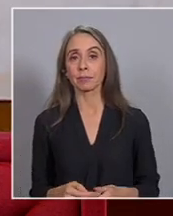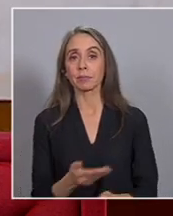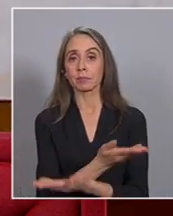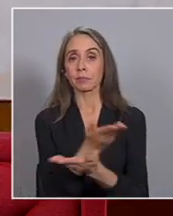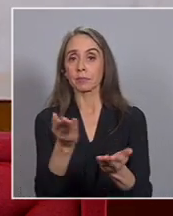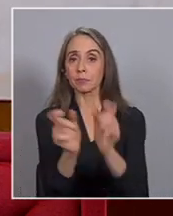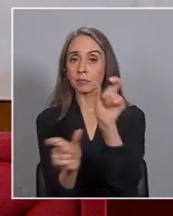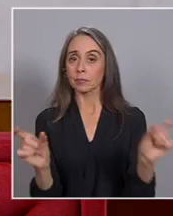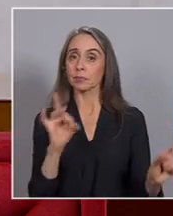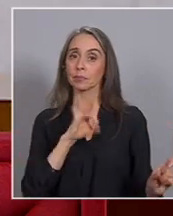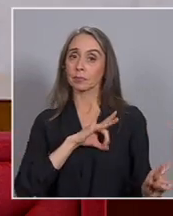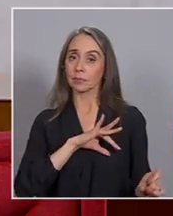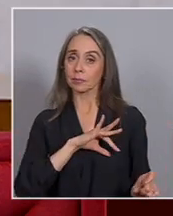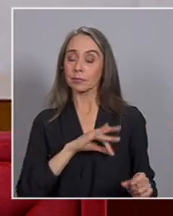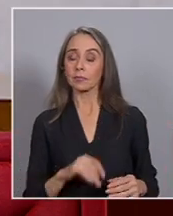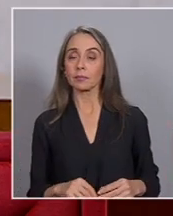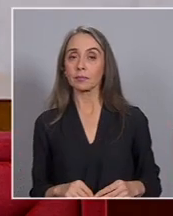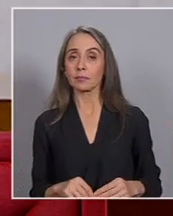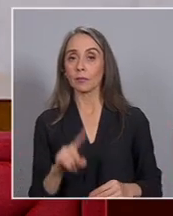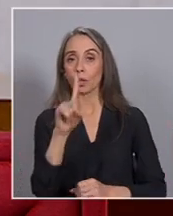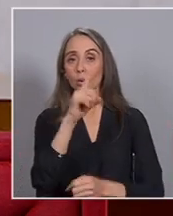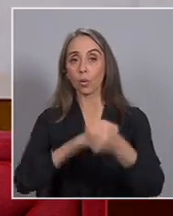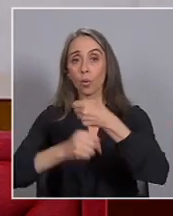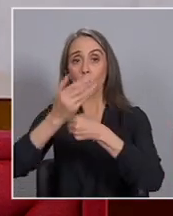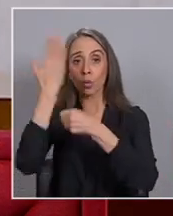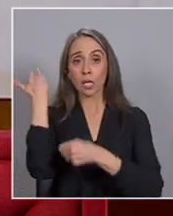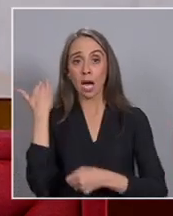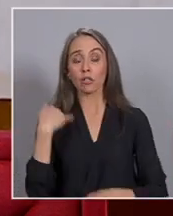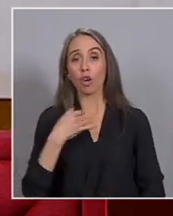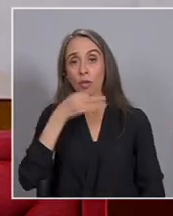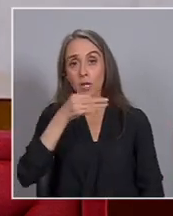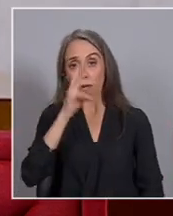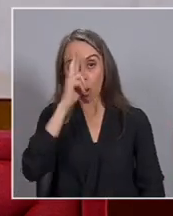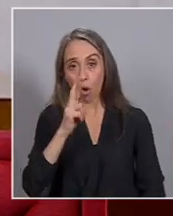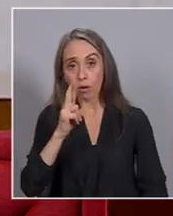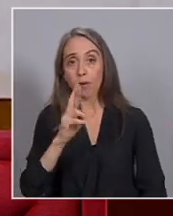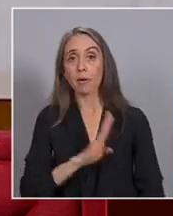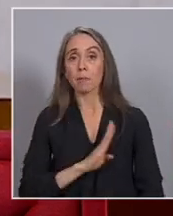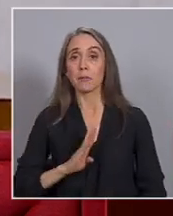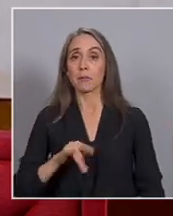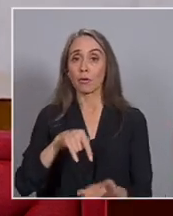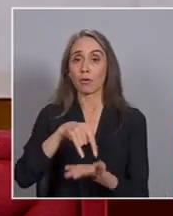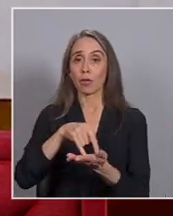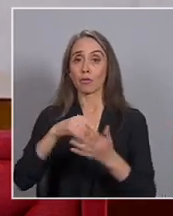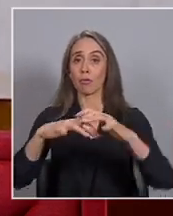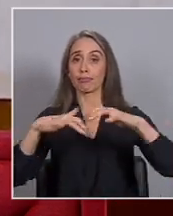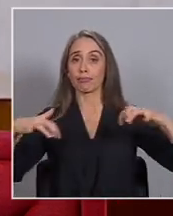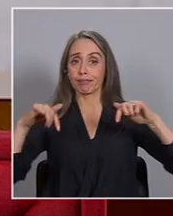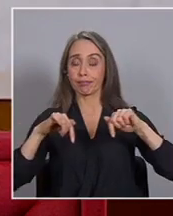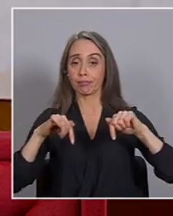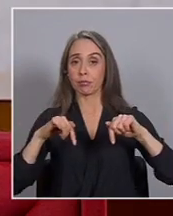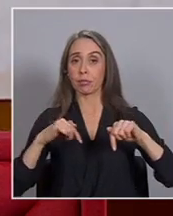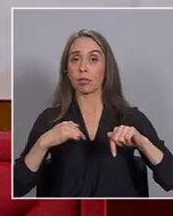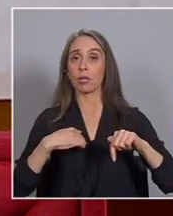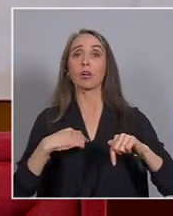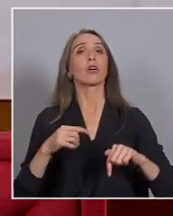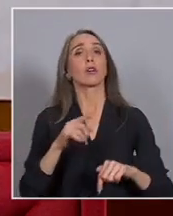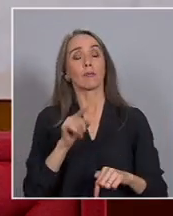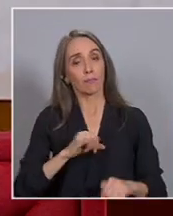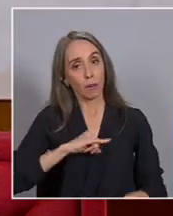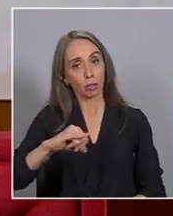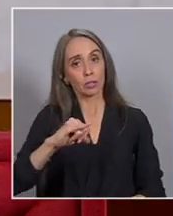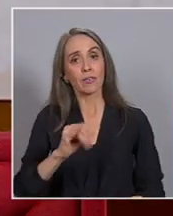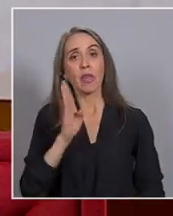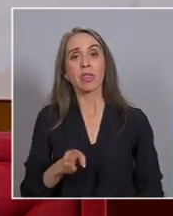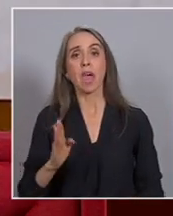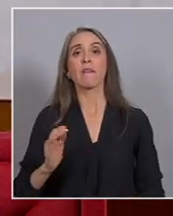Compatriotas, hace un año señalé ante este honorable Congreso Nacional que no claudicaremos en el deber moral